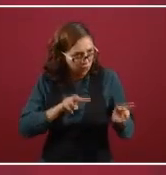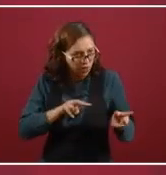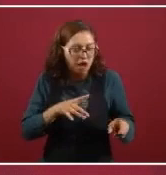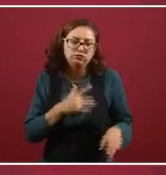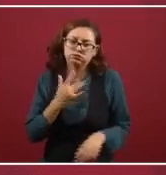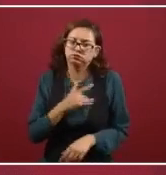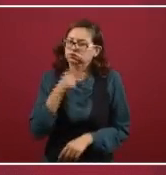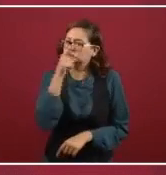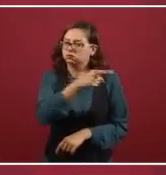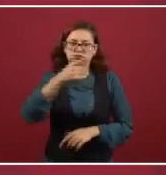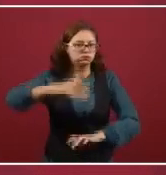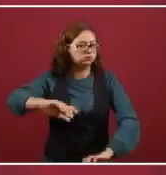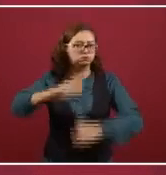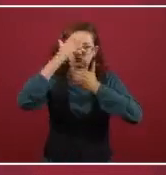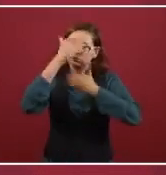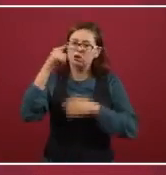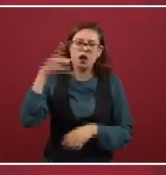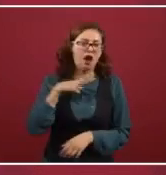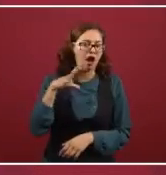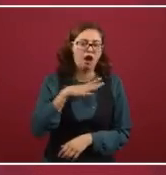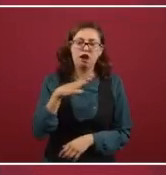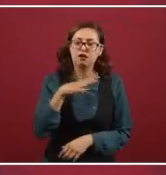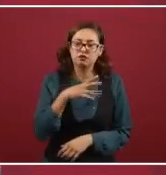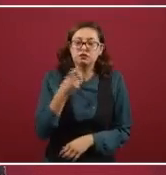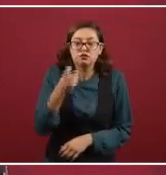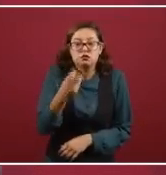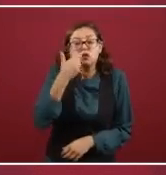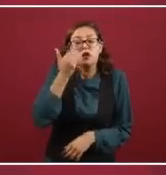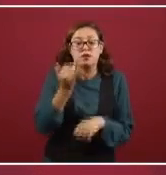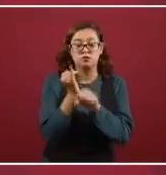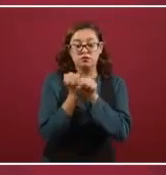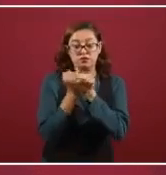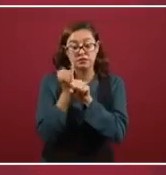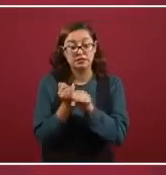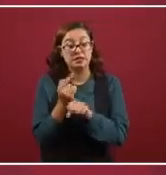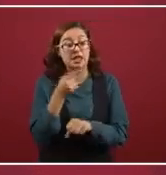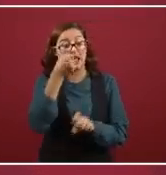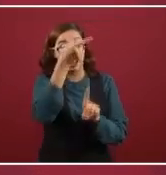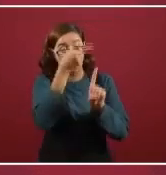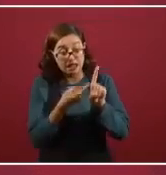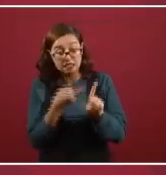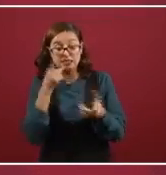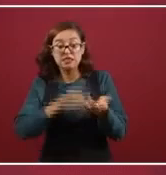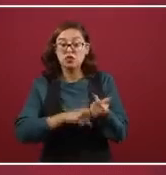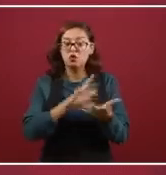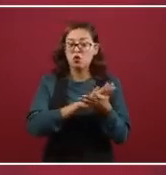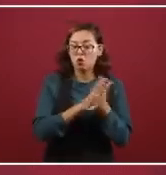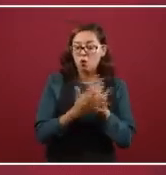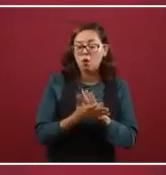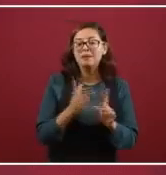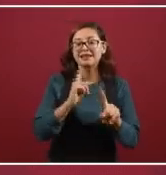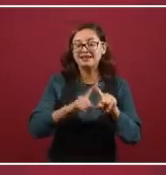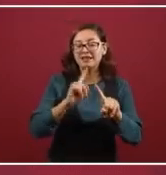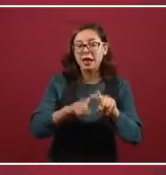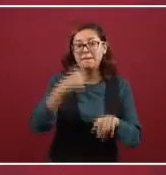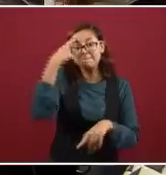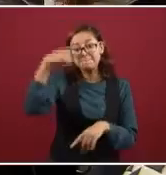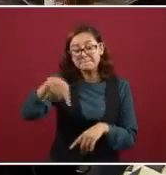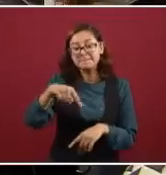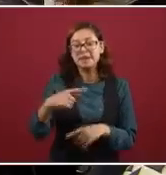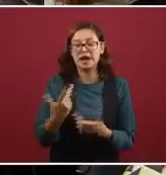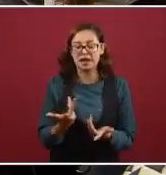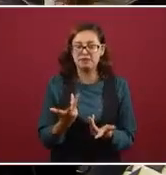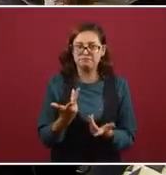y queremos participar en las investigaciones para conocer quiénes más pudieran estar involucrados, precisamente para, que debe ser la